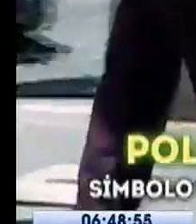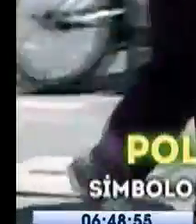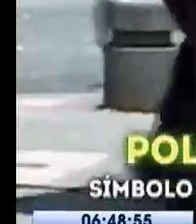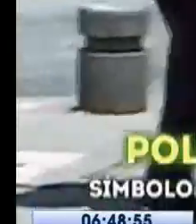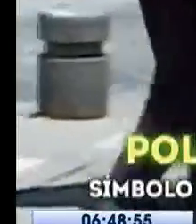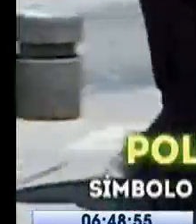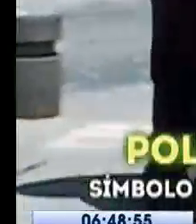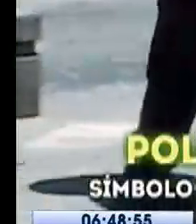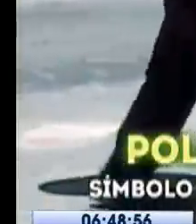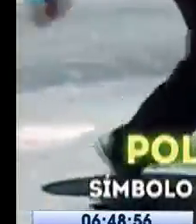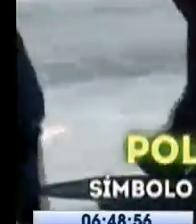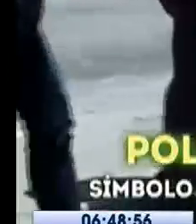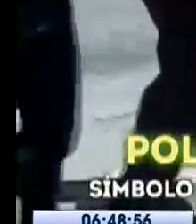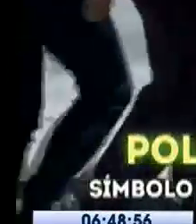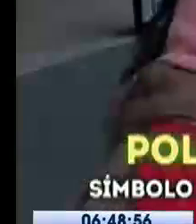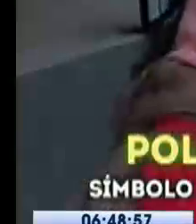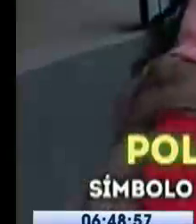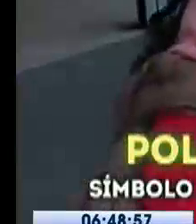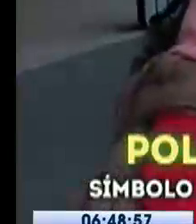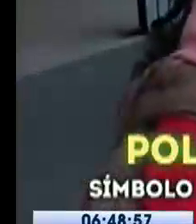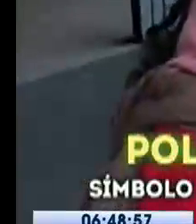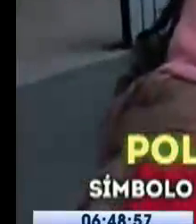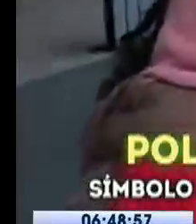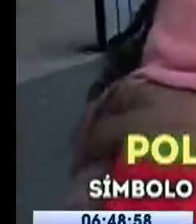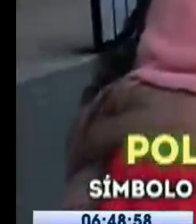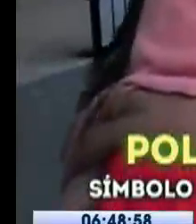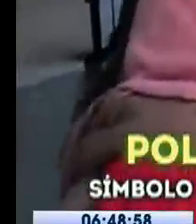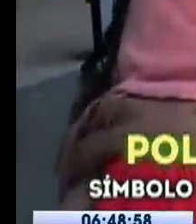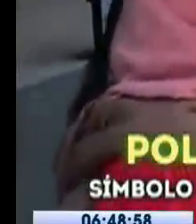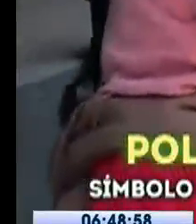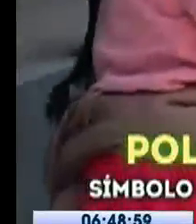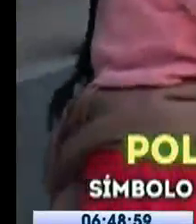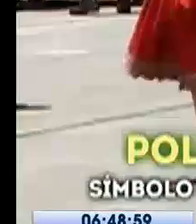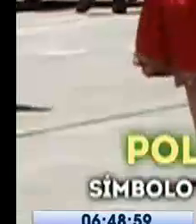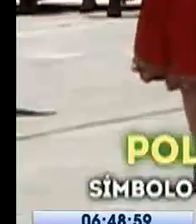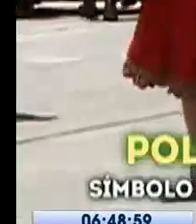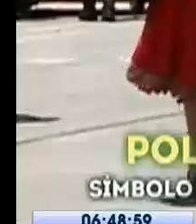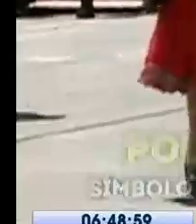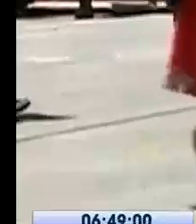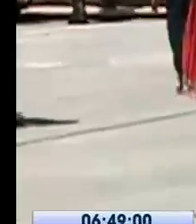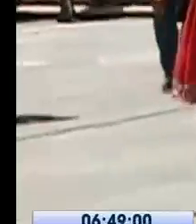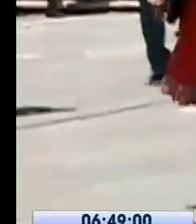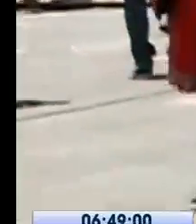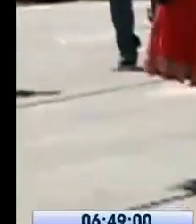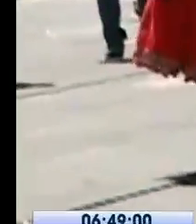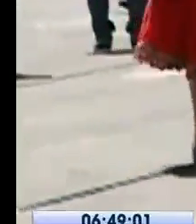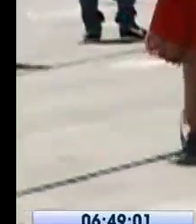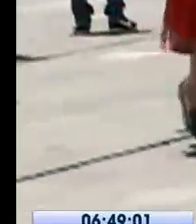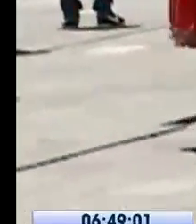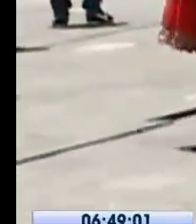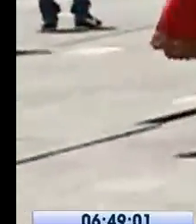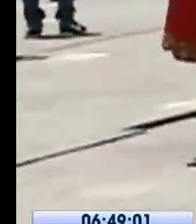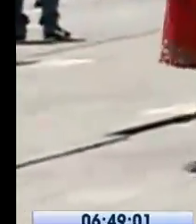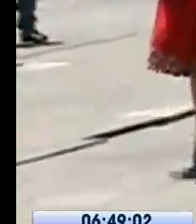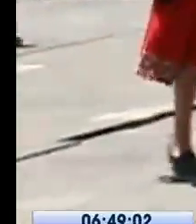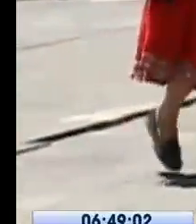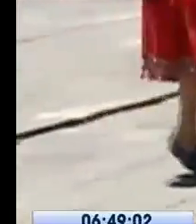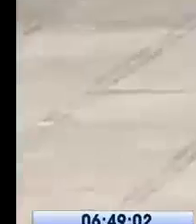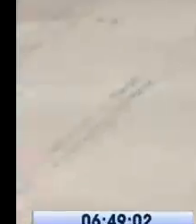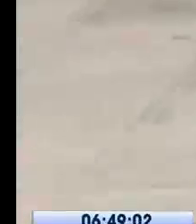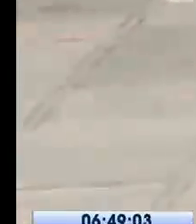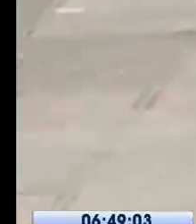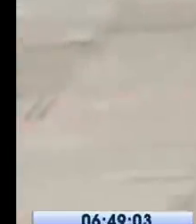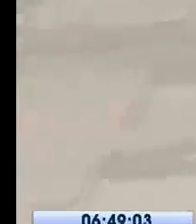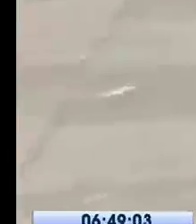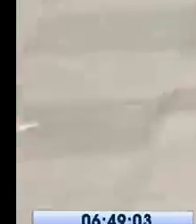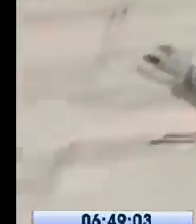en realidad es una prenda típica de las mujeres de la provincia de La Suay, una parte importante de su atuendo, que se usa como elemento principal y